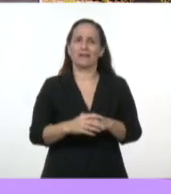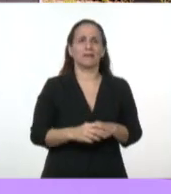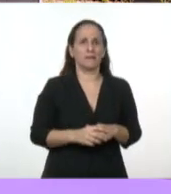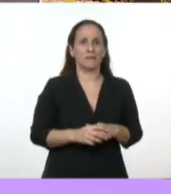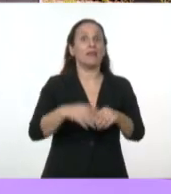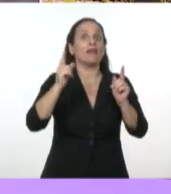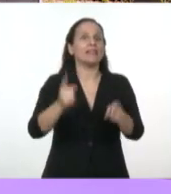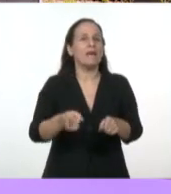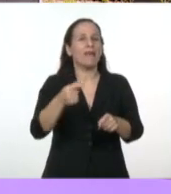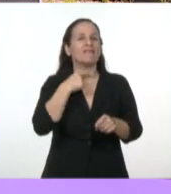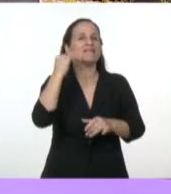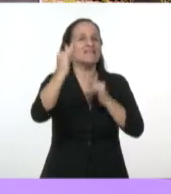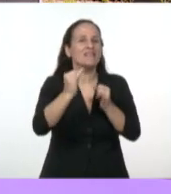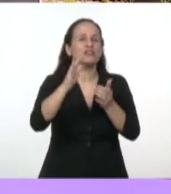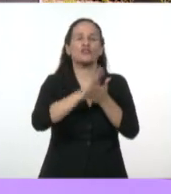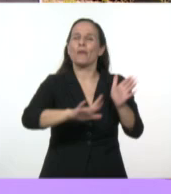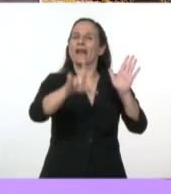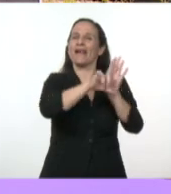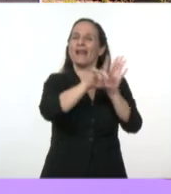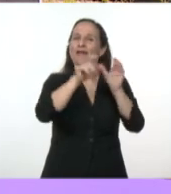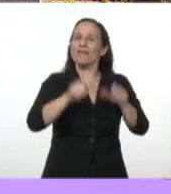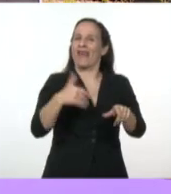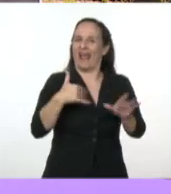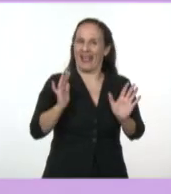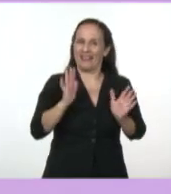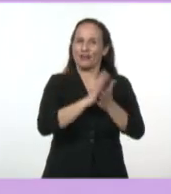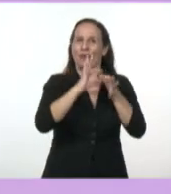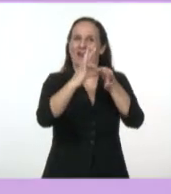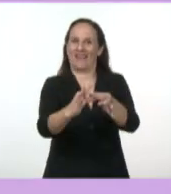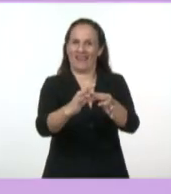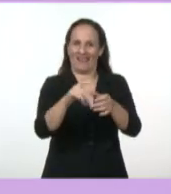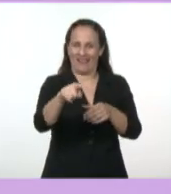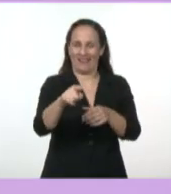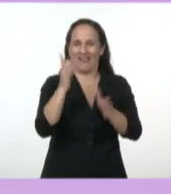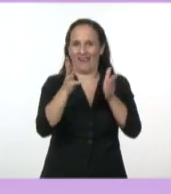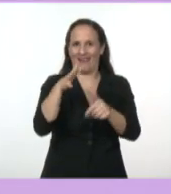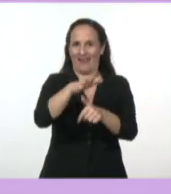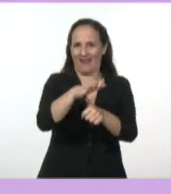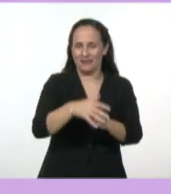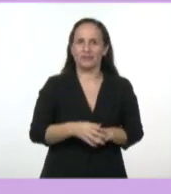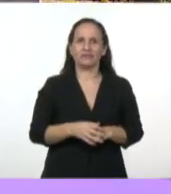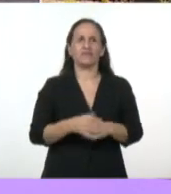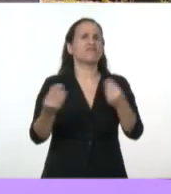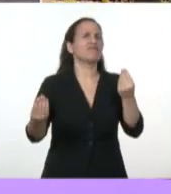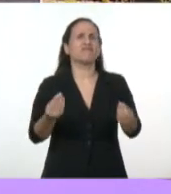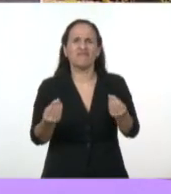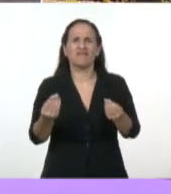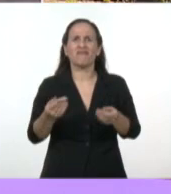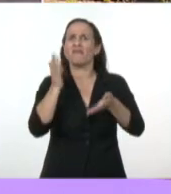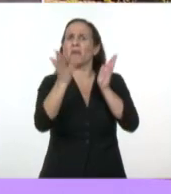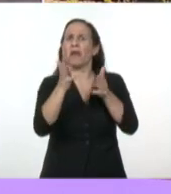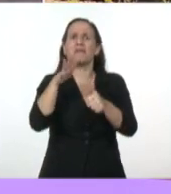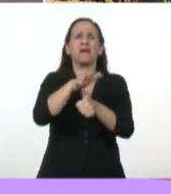algunos marcos algo del marco legal argentino en torno a esta temática. Bien, ¿de qué hablamos cuando hablamos de violencia de género? Bueno, en